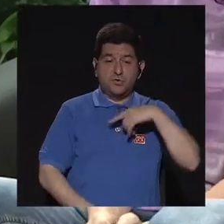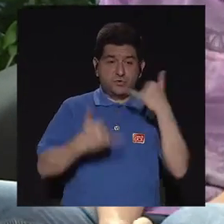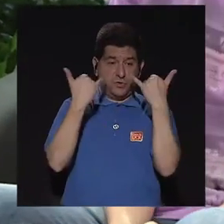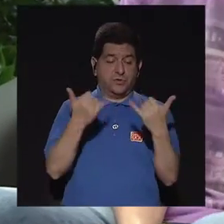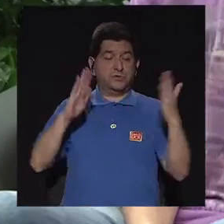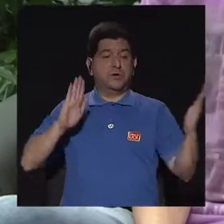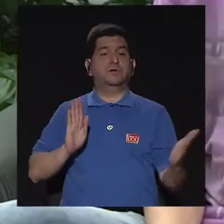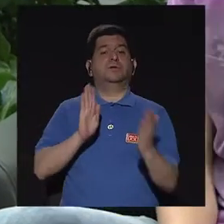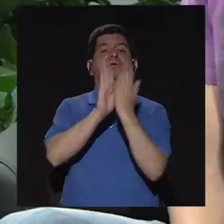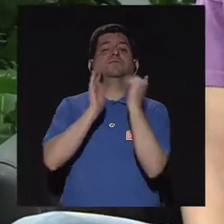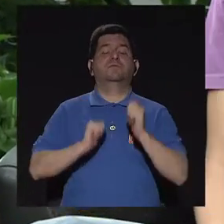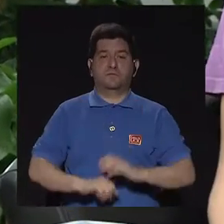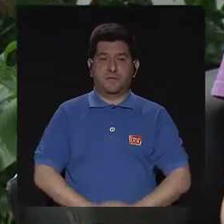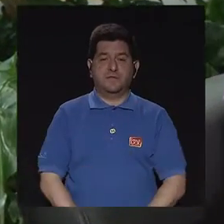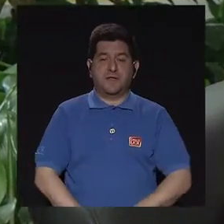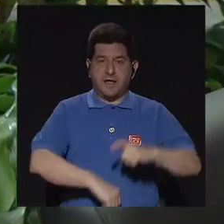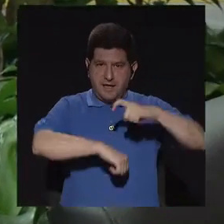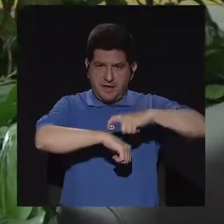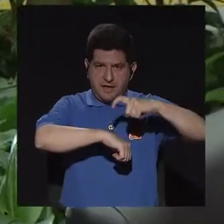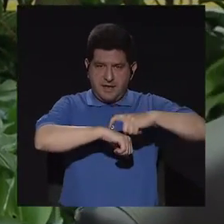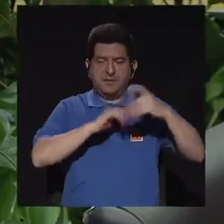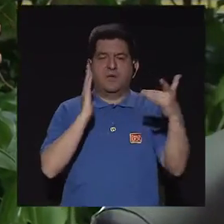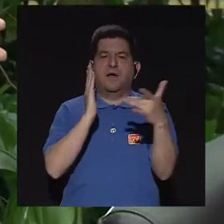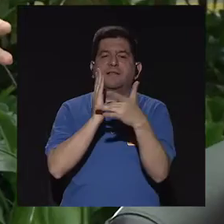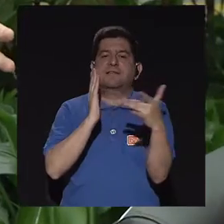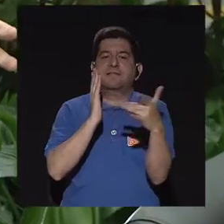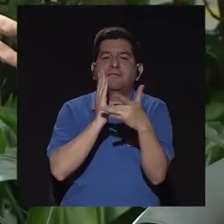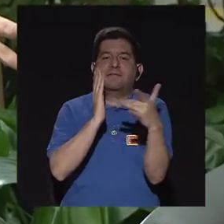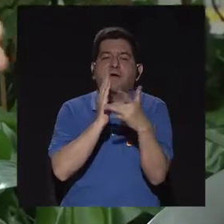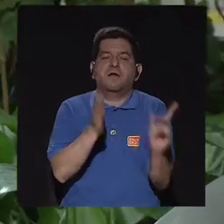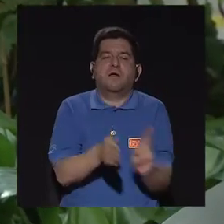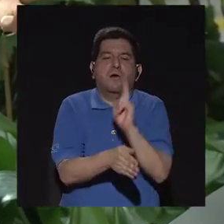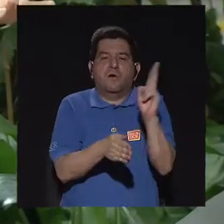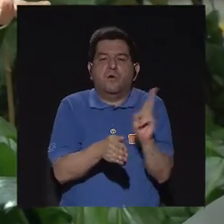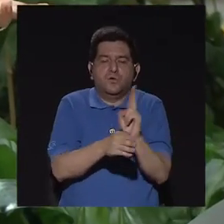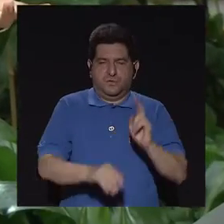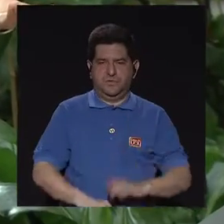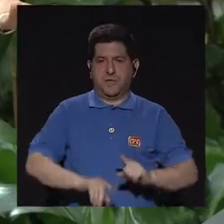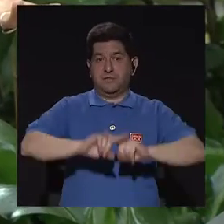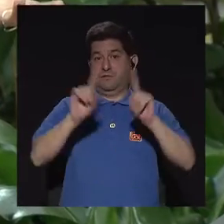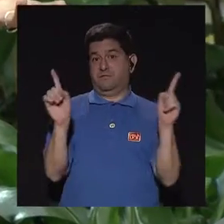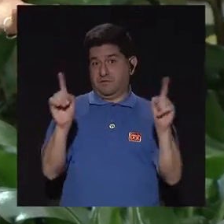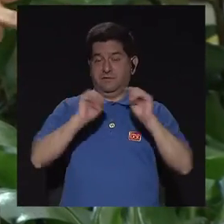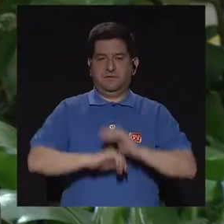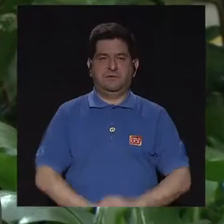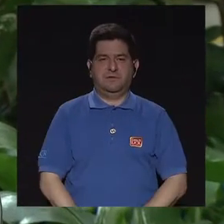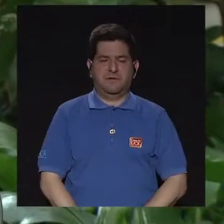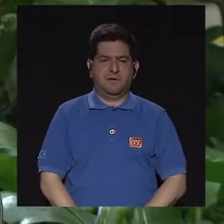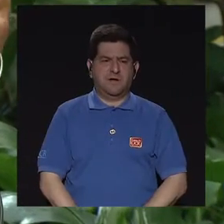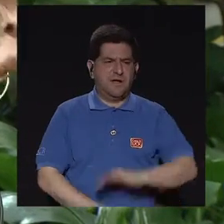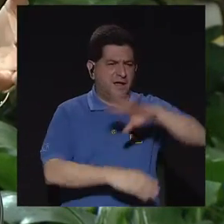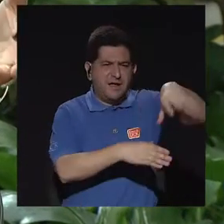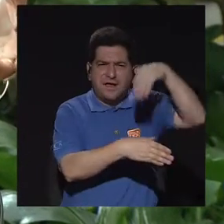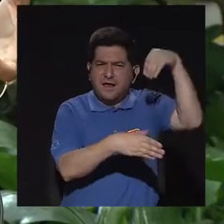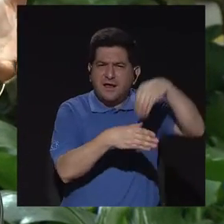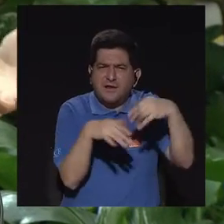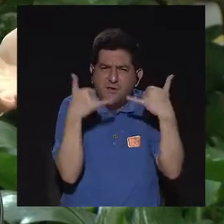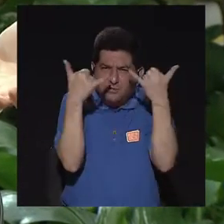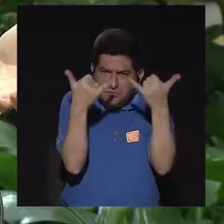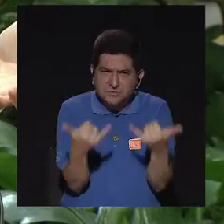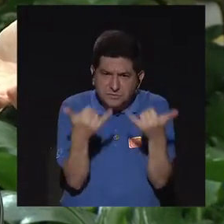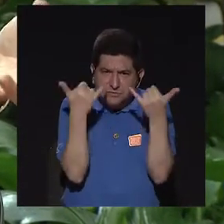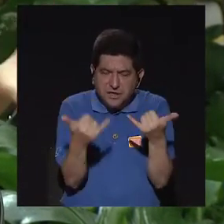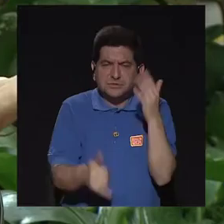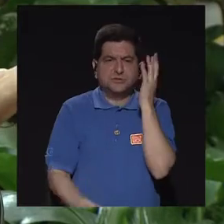nosotros enfrentamos ahora a una era muy tecnológica, ¿verdad?, diferente. Pero en medio de este contexto